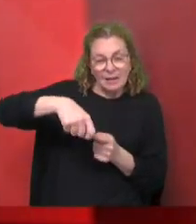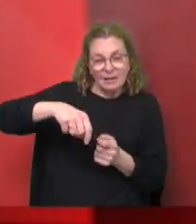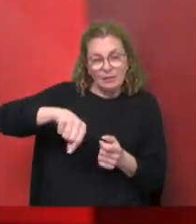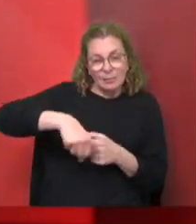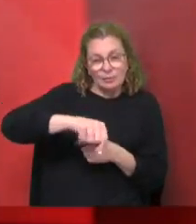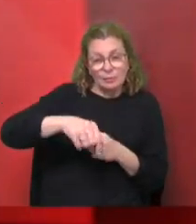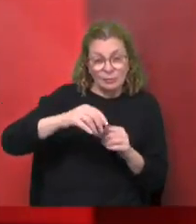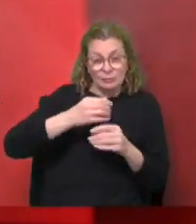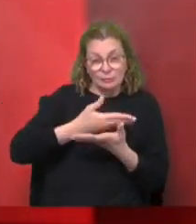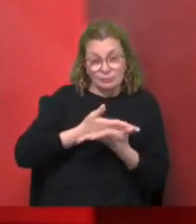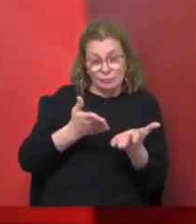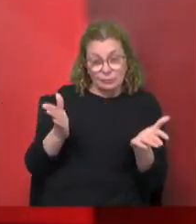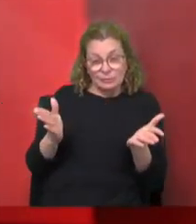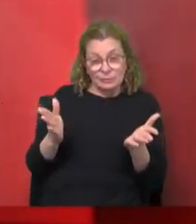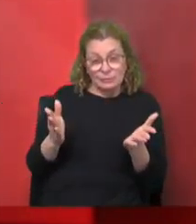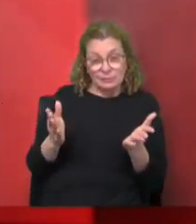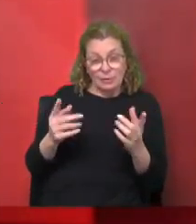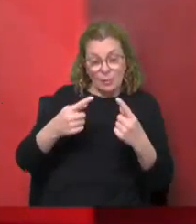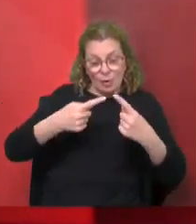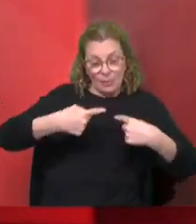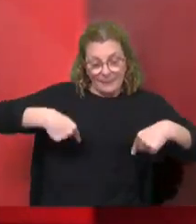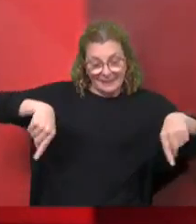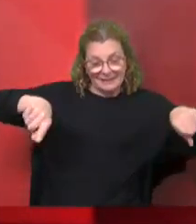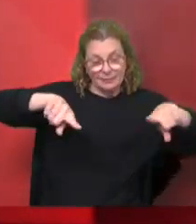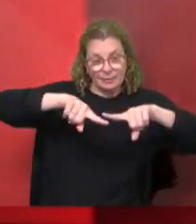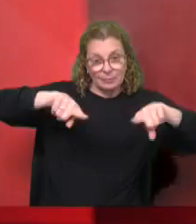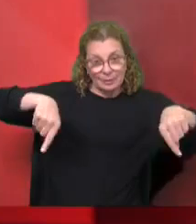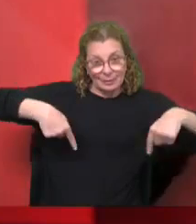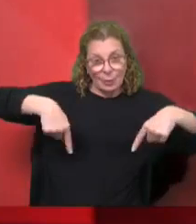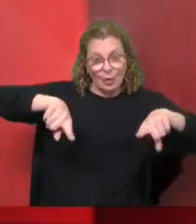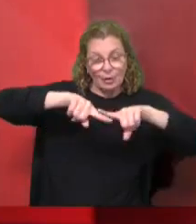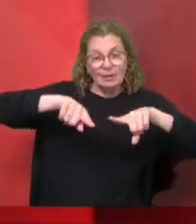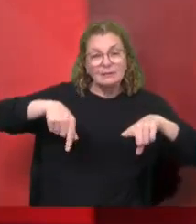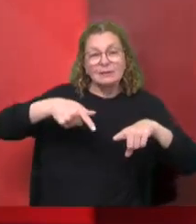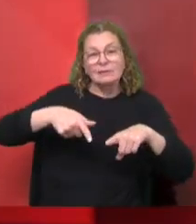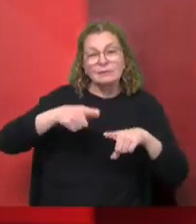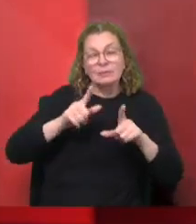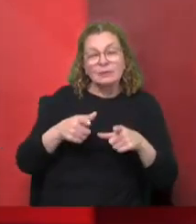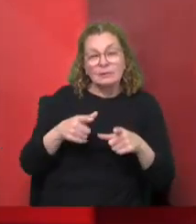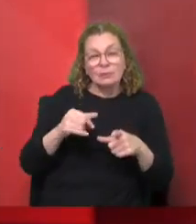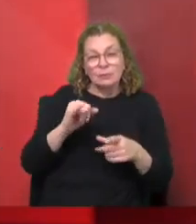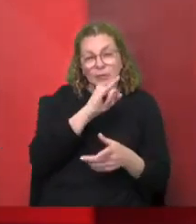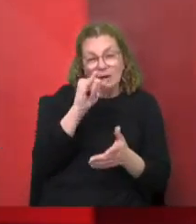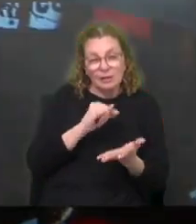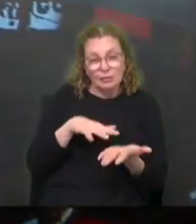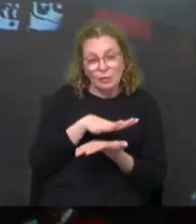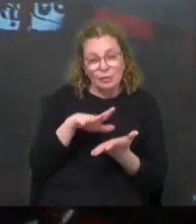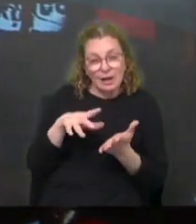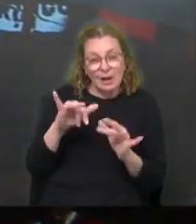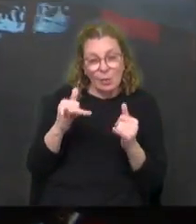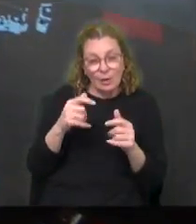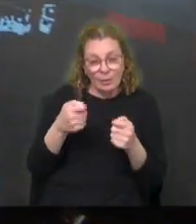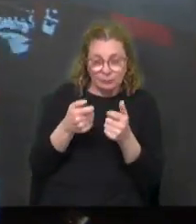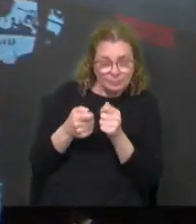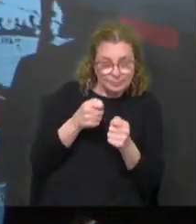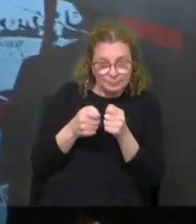súper extenso, ocupa casi un semicírculo de ahí, pero está ahí, hay una zona de videojuegos, por ejemplo, una